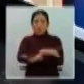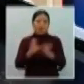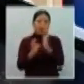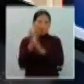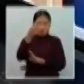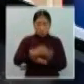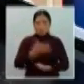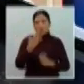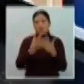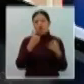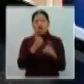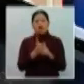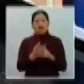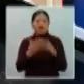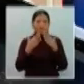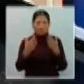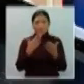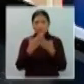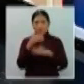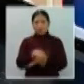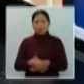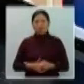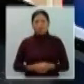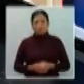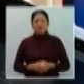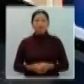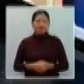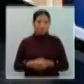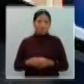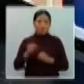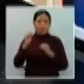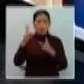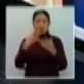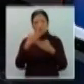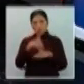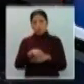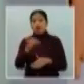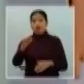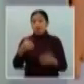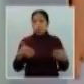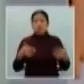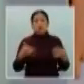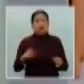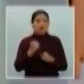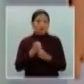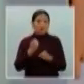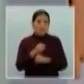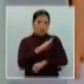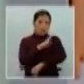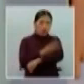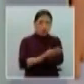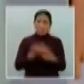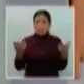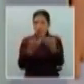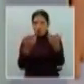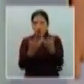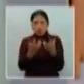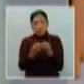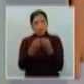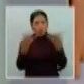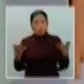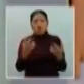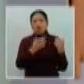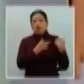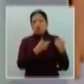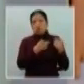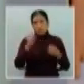realidad. Muchísimas gracias y muy buenas noches. Muy buenas noches. No, definitivamente es un trabajo coordinado, muchísima responsabilidad y